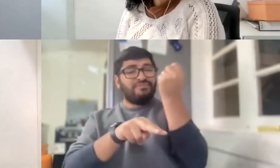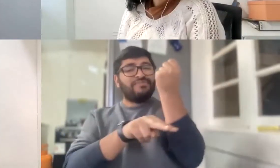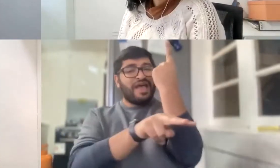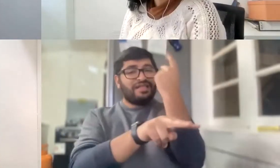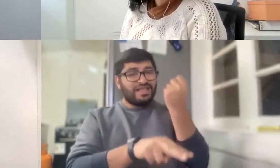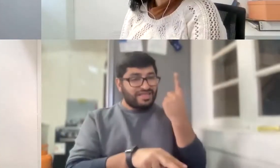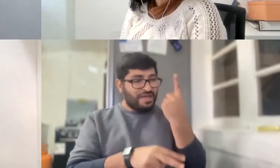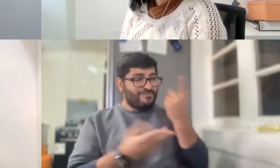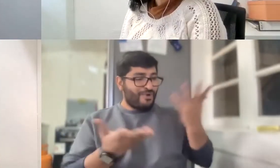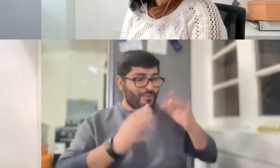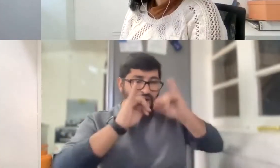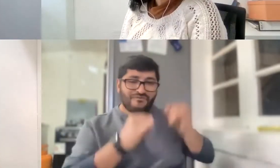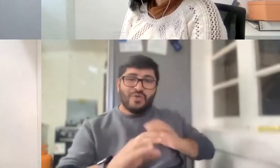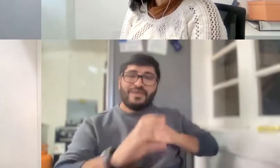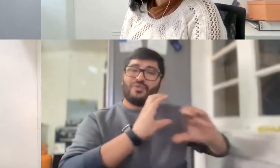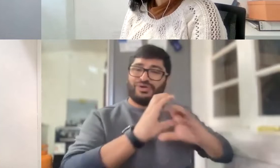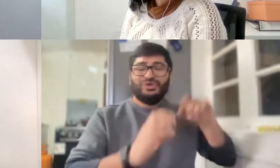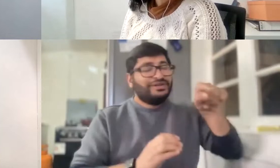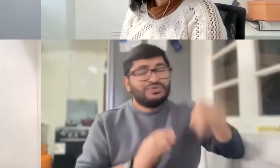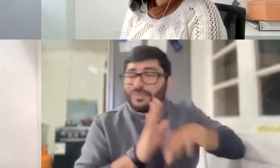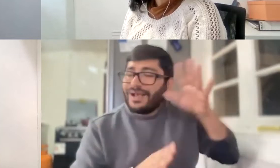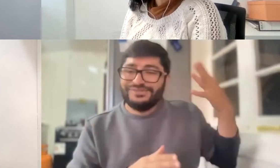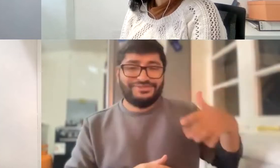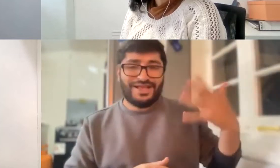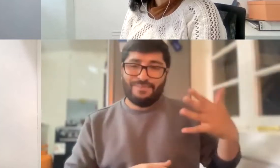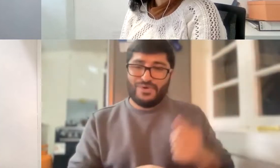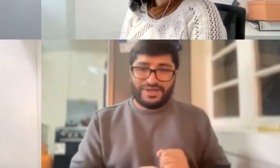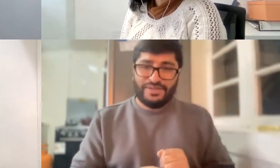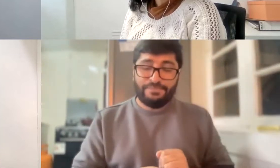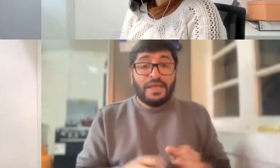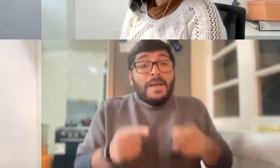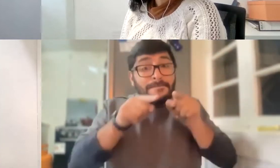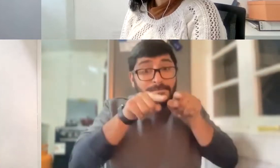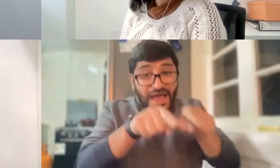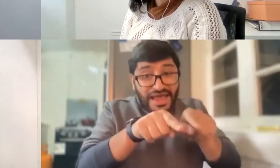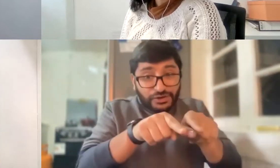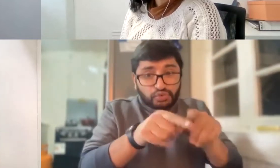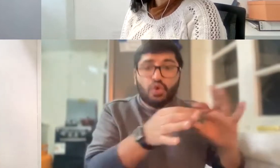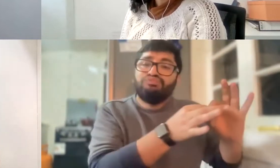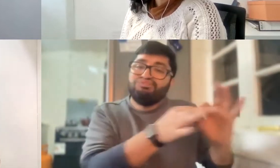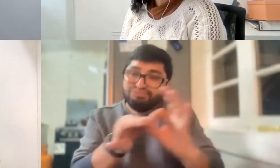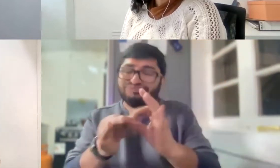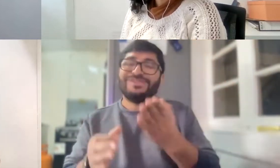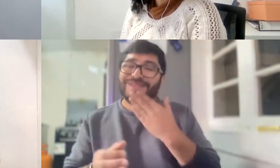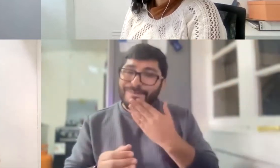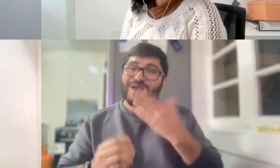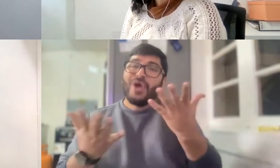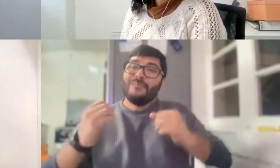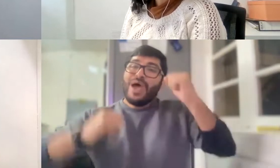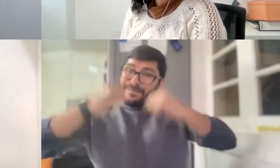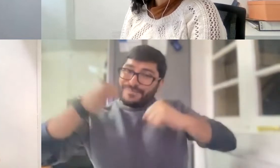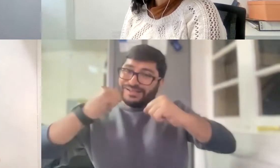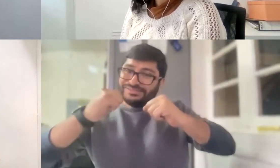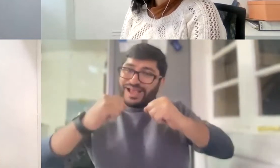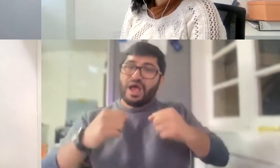de comunicarse cuando se enfrenta a una persona sorda, ¿ya? Que hay muchas formas de comunicarse, no solamente la lengua de señas, eso es muy importante.